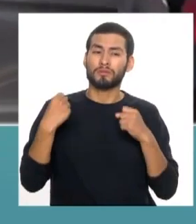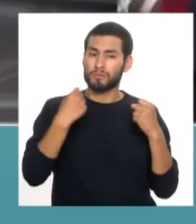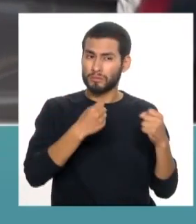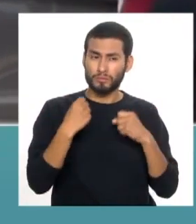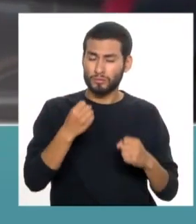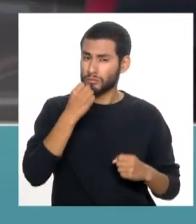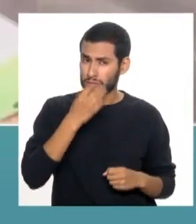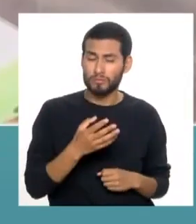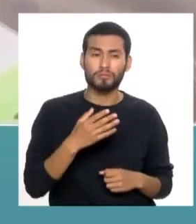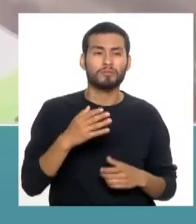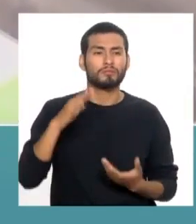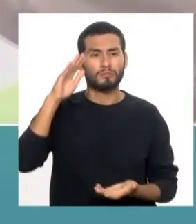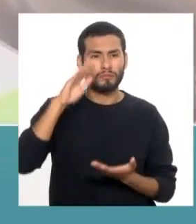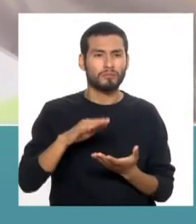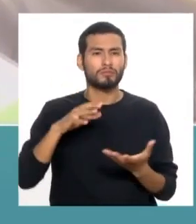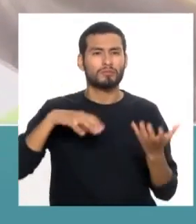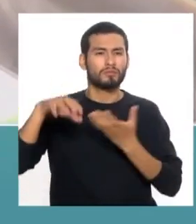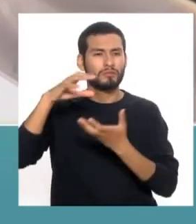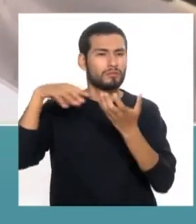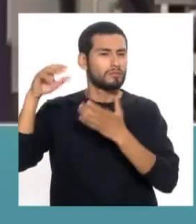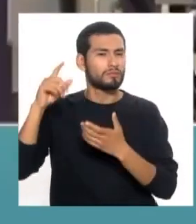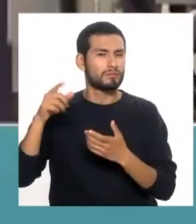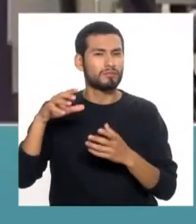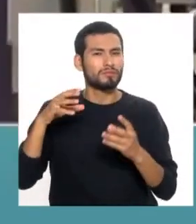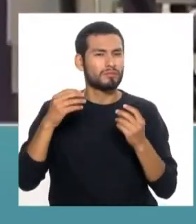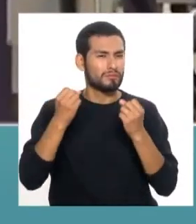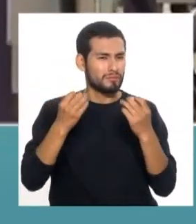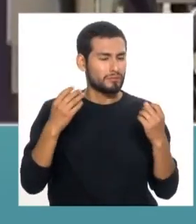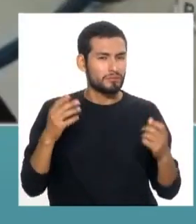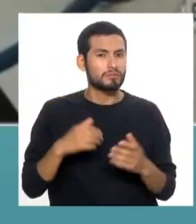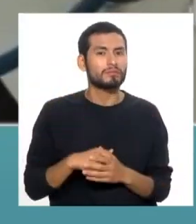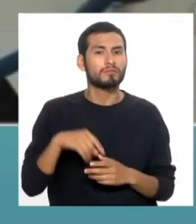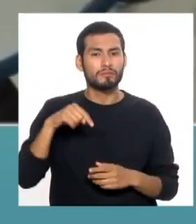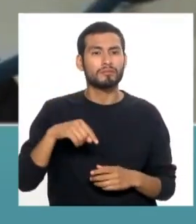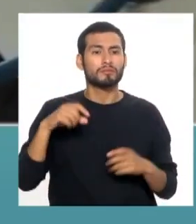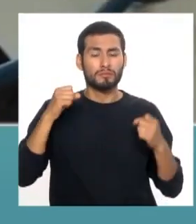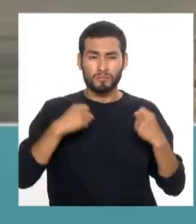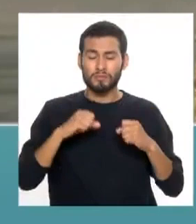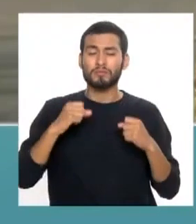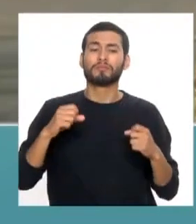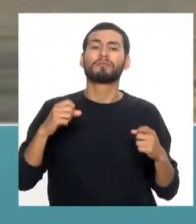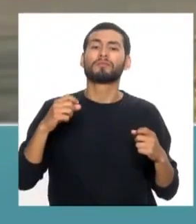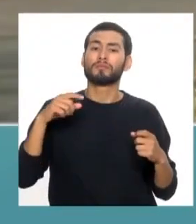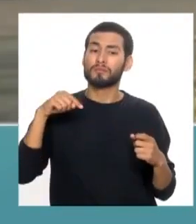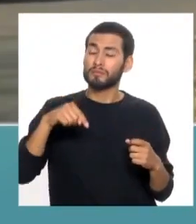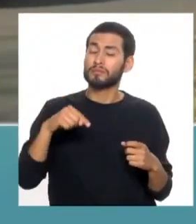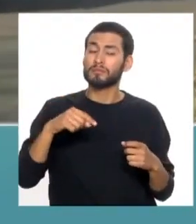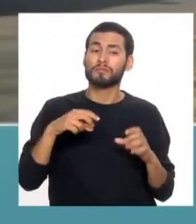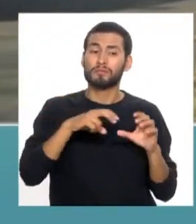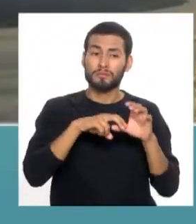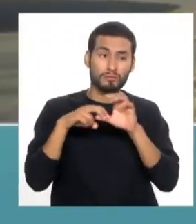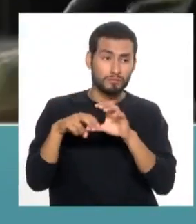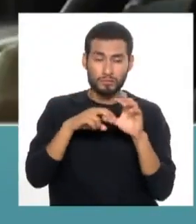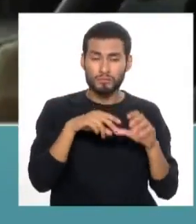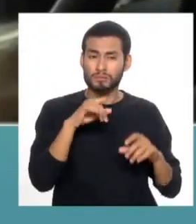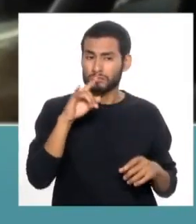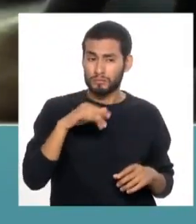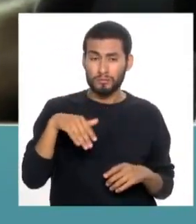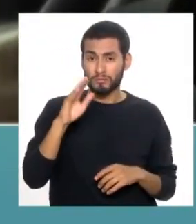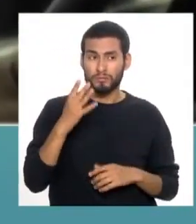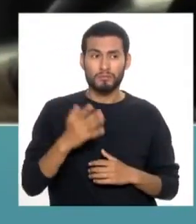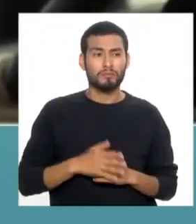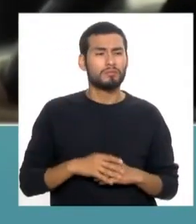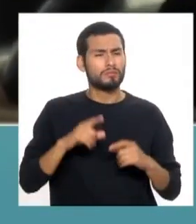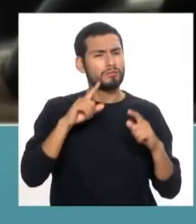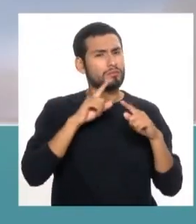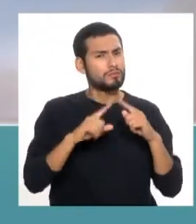buenísimo en términos para reducir nuestras emisiones de carbono y la contaminación. Tenemos que apostar por el transporte público porque ya sabemos que es lo que más usamos.